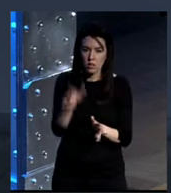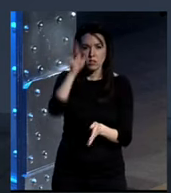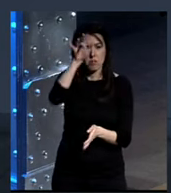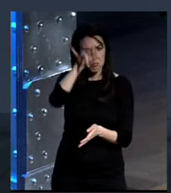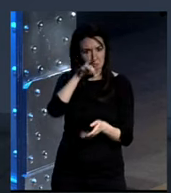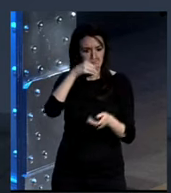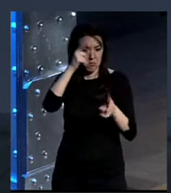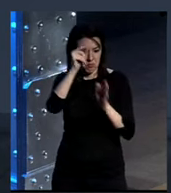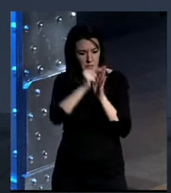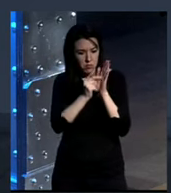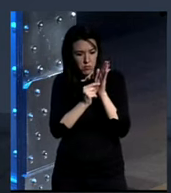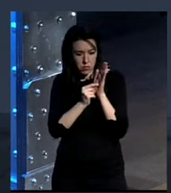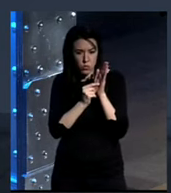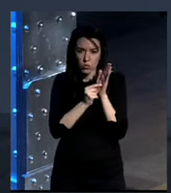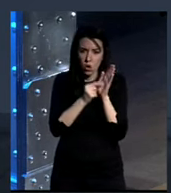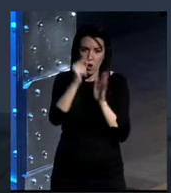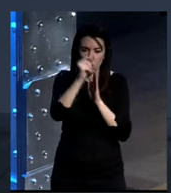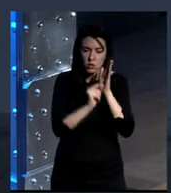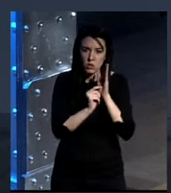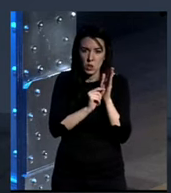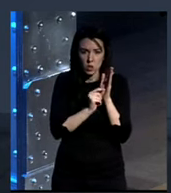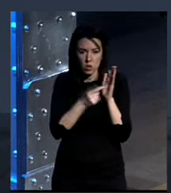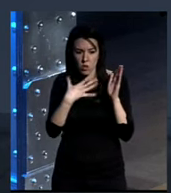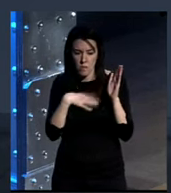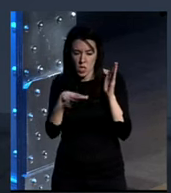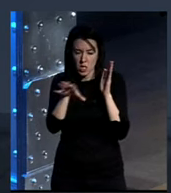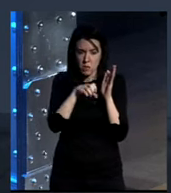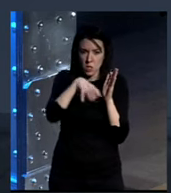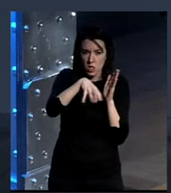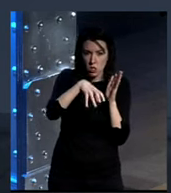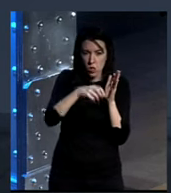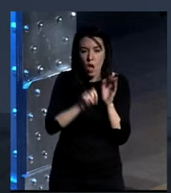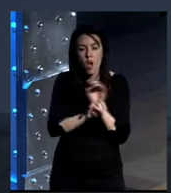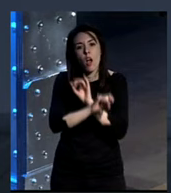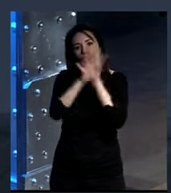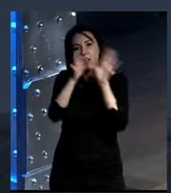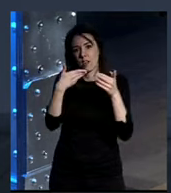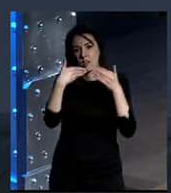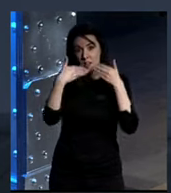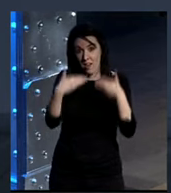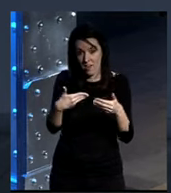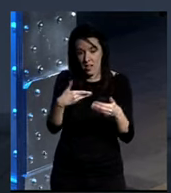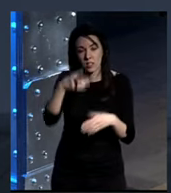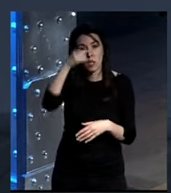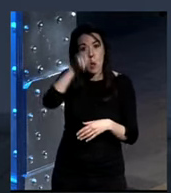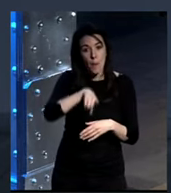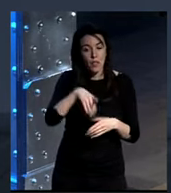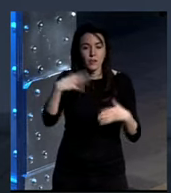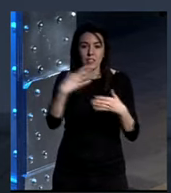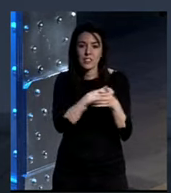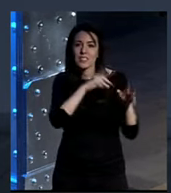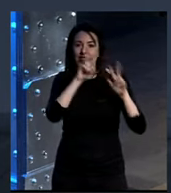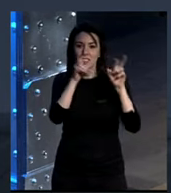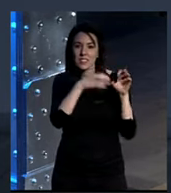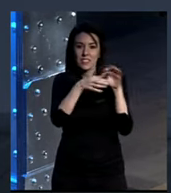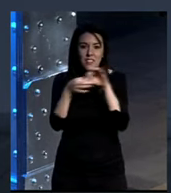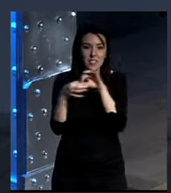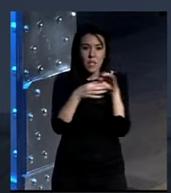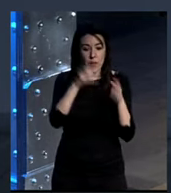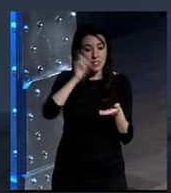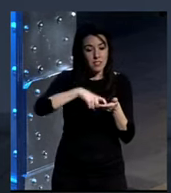de puntos, ¿no?, que habían estado más oscuros. También en relación con todo este tema de telegrafía